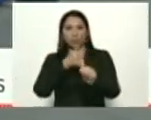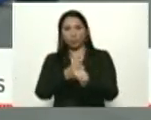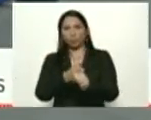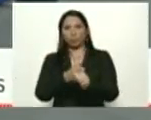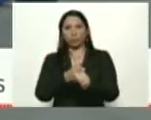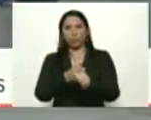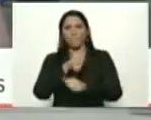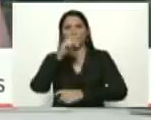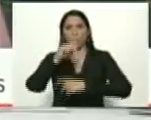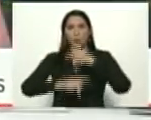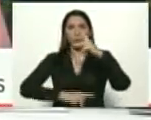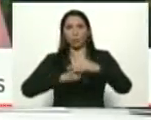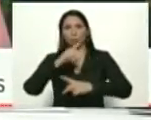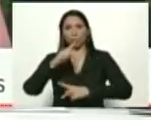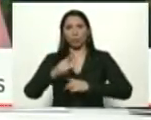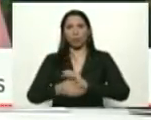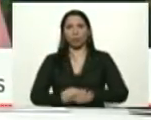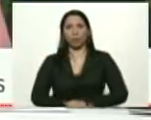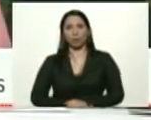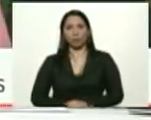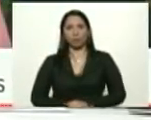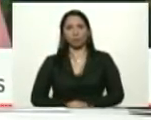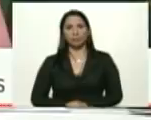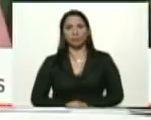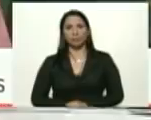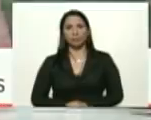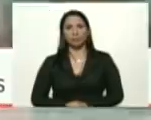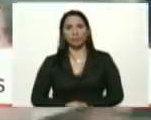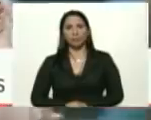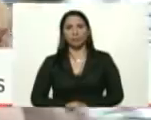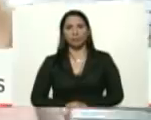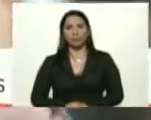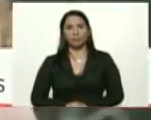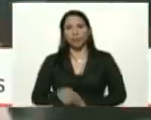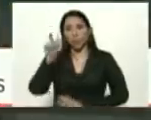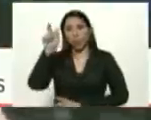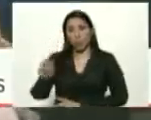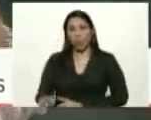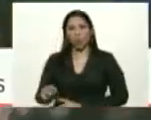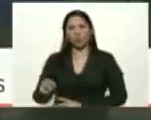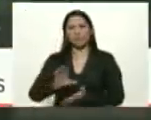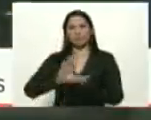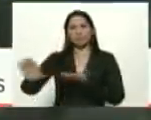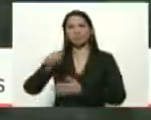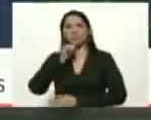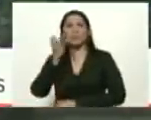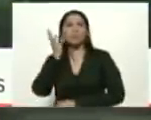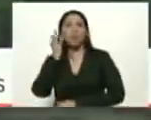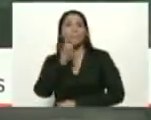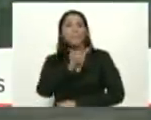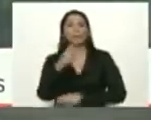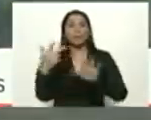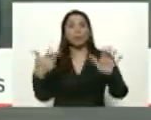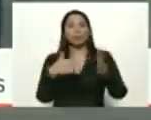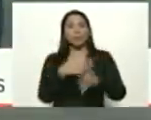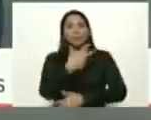de Productores El Trébol. Lo recibe Josefina Briceño,